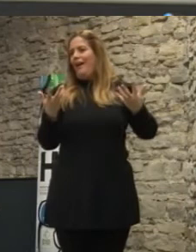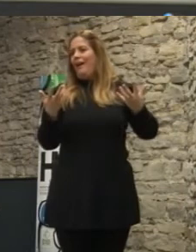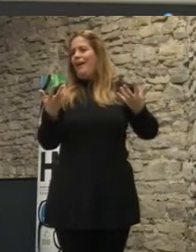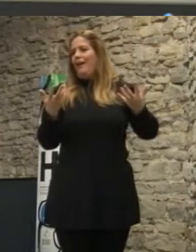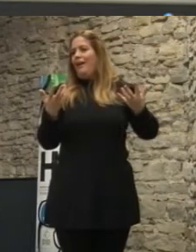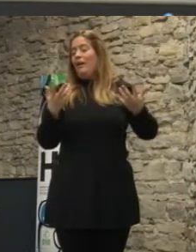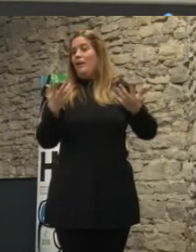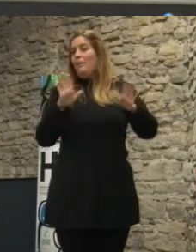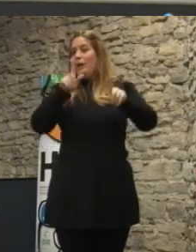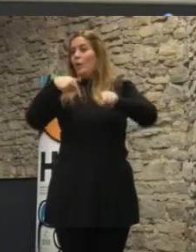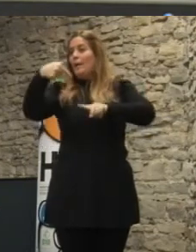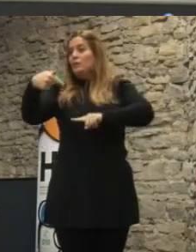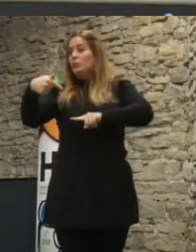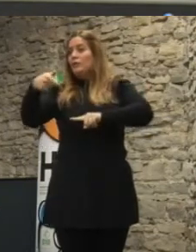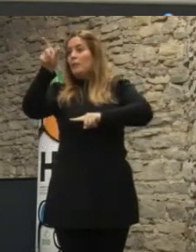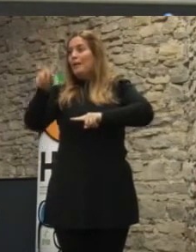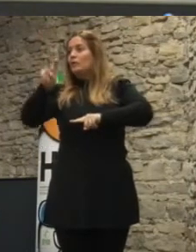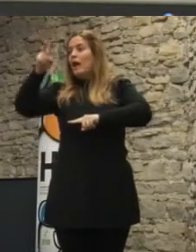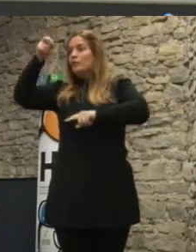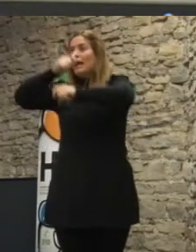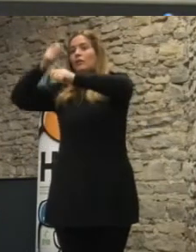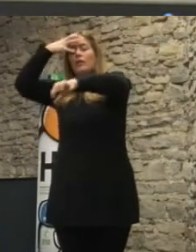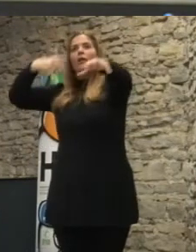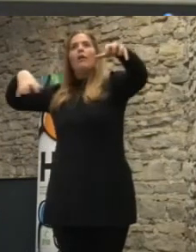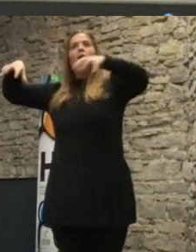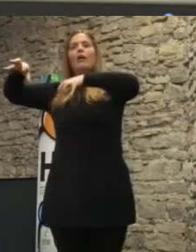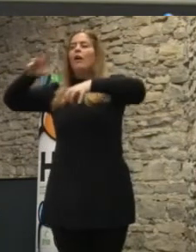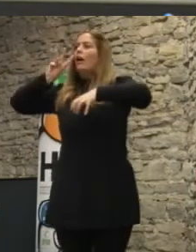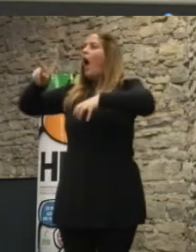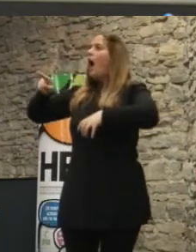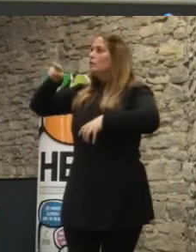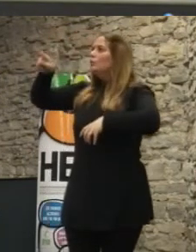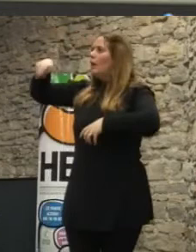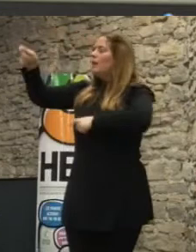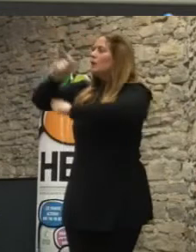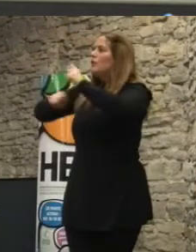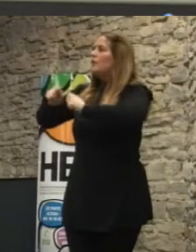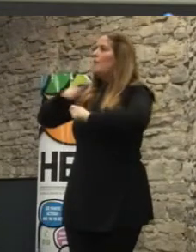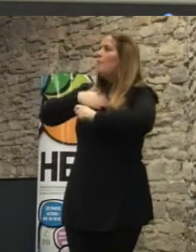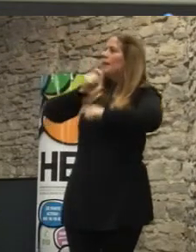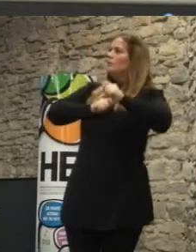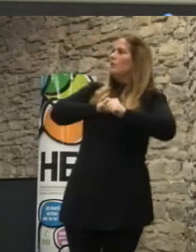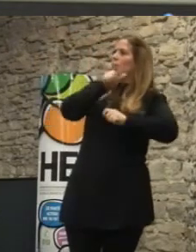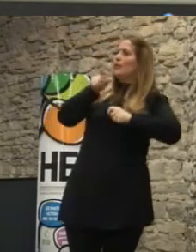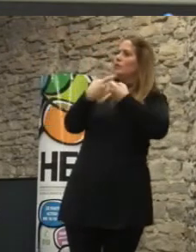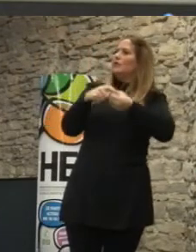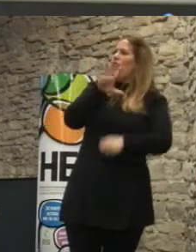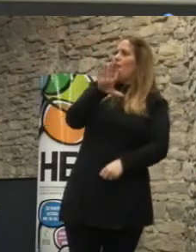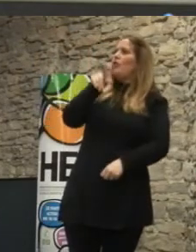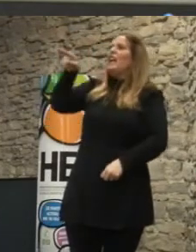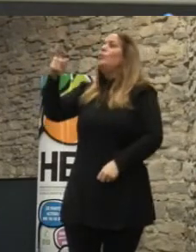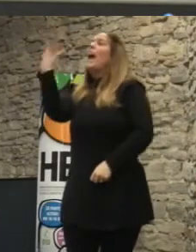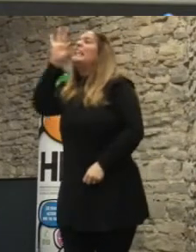nos ponemos en la piel de otro, claro, es que tú también eres una asociación y mi asociación tiene 5 miembros y la tuya tiene